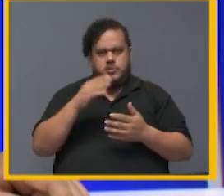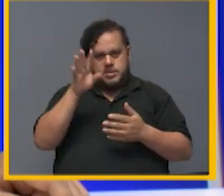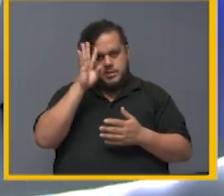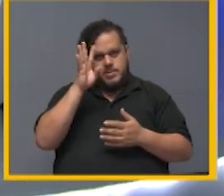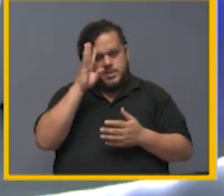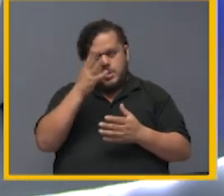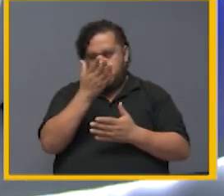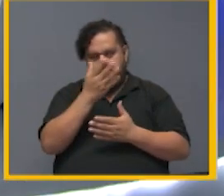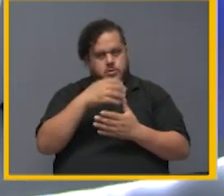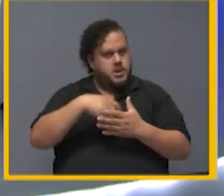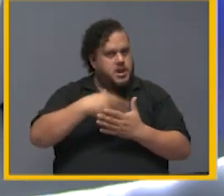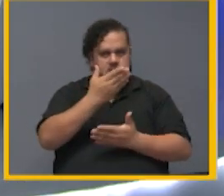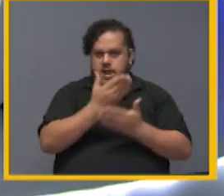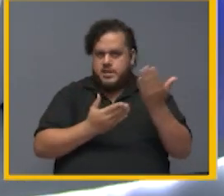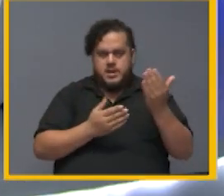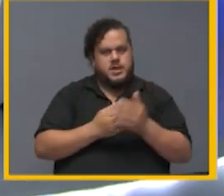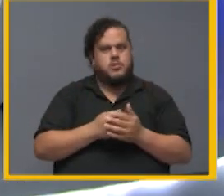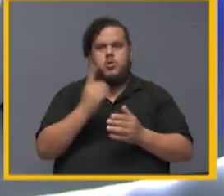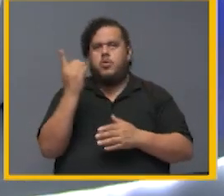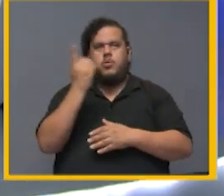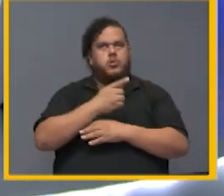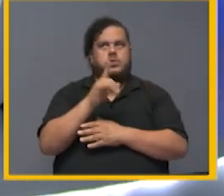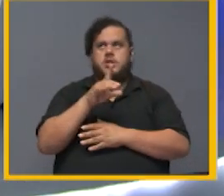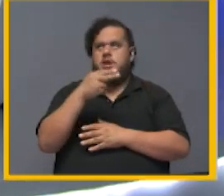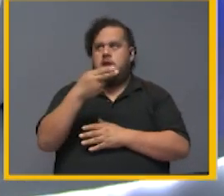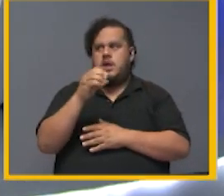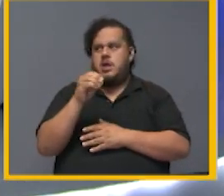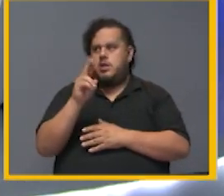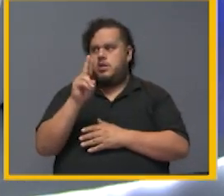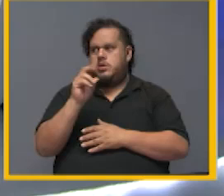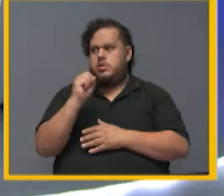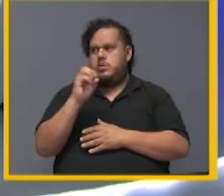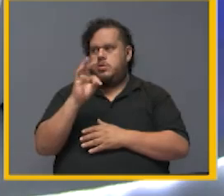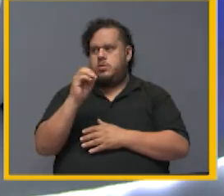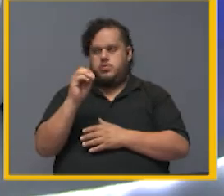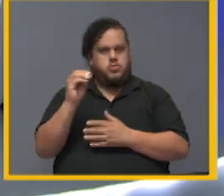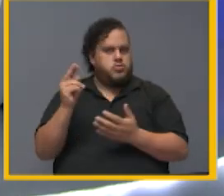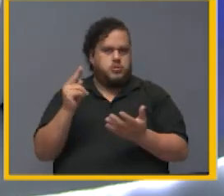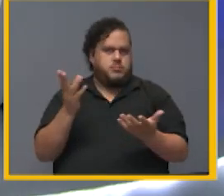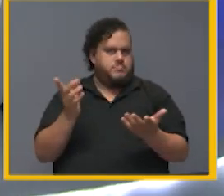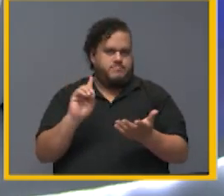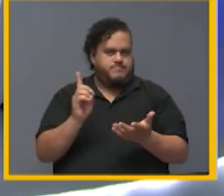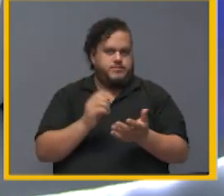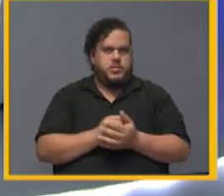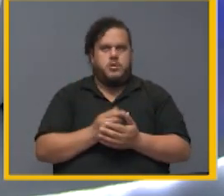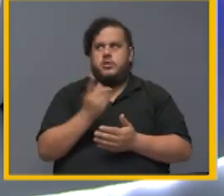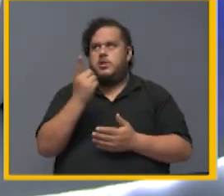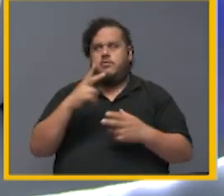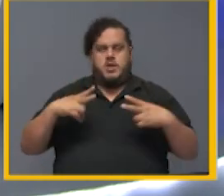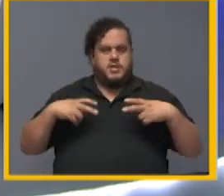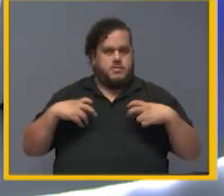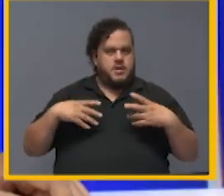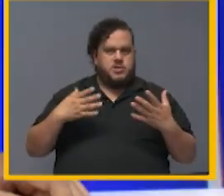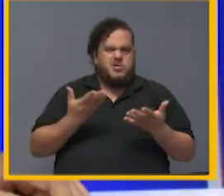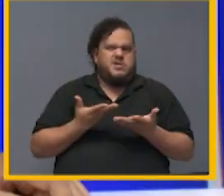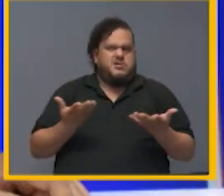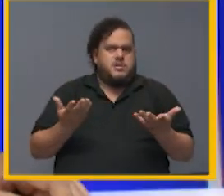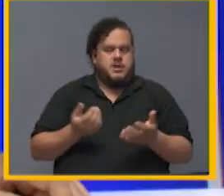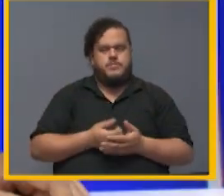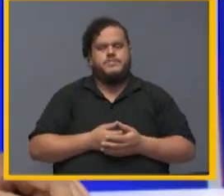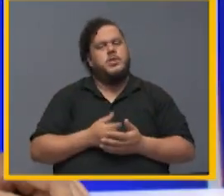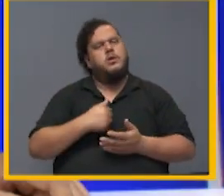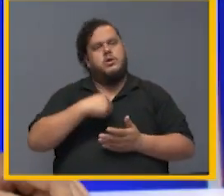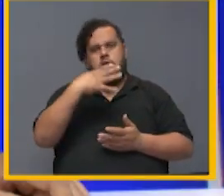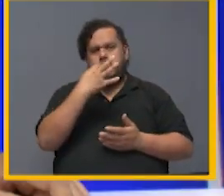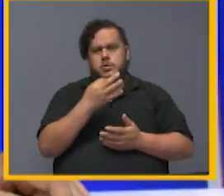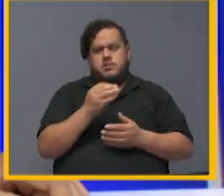dicen, no, está de vacaciones, se fue un día a Houston, digo, no conozco por mucha eso, gente, se haya un día de vacaciones en Houston. ¿Anda de vacaciones o qué es el rollo? Yo creo